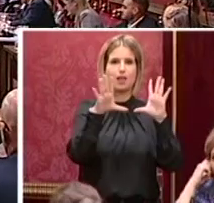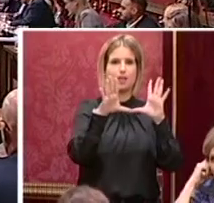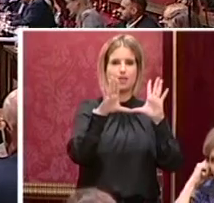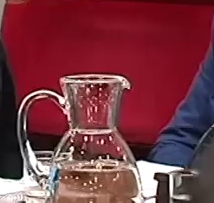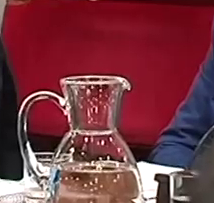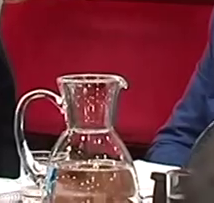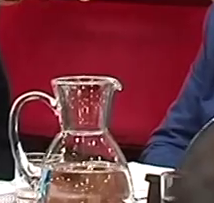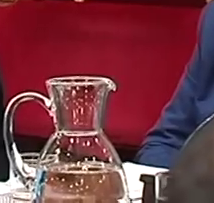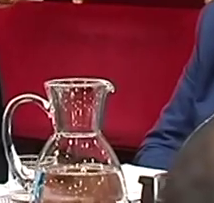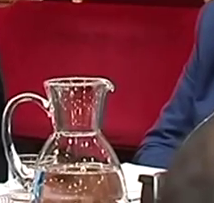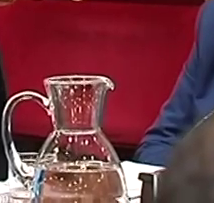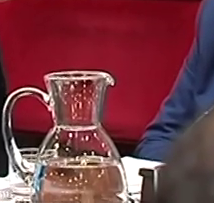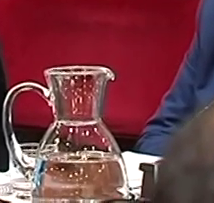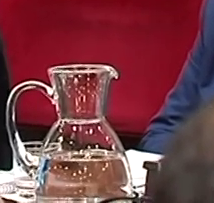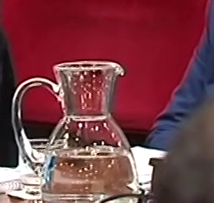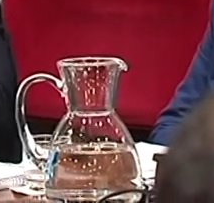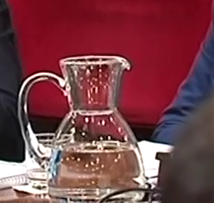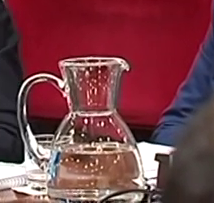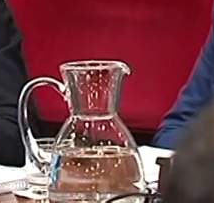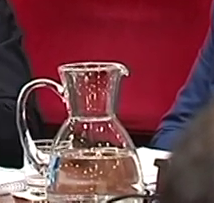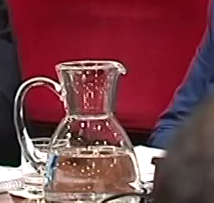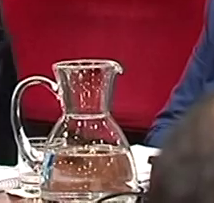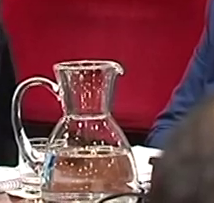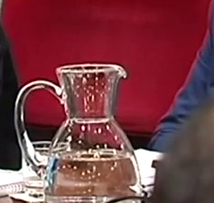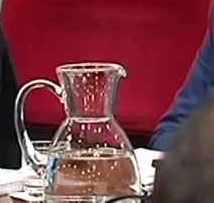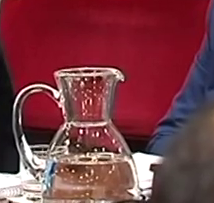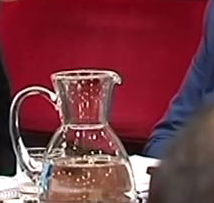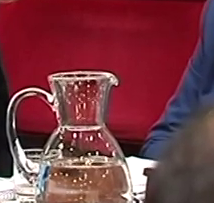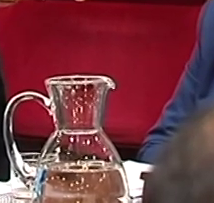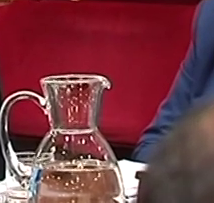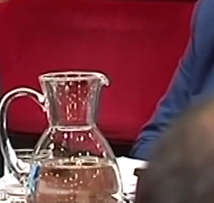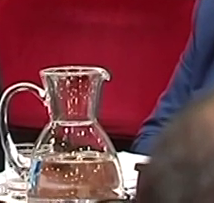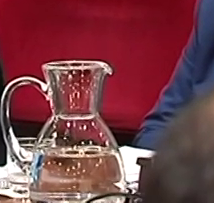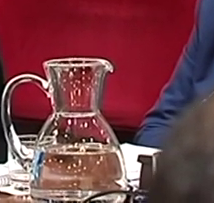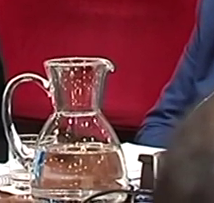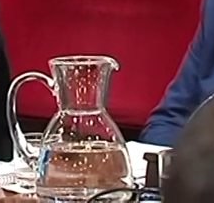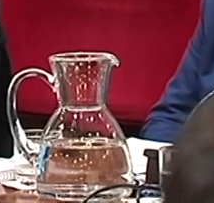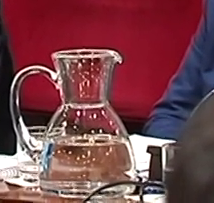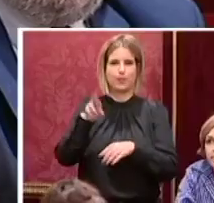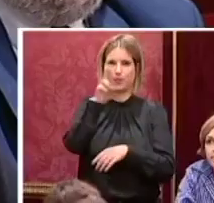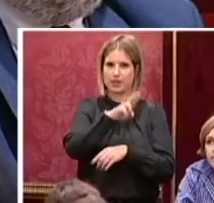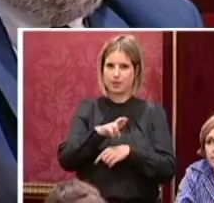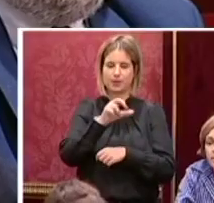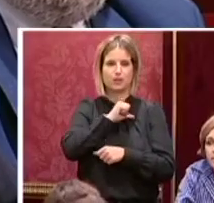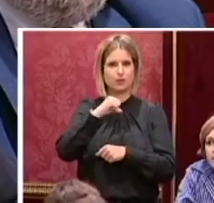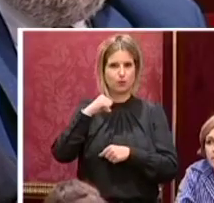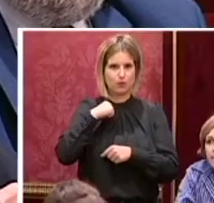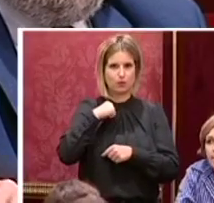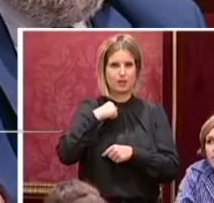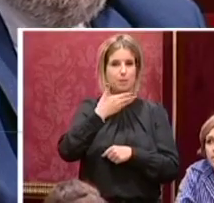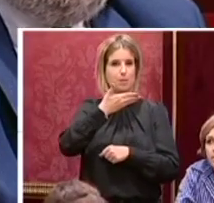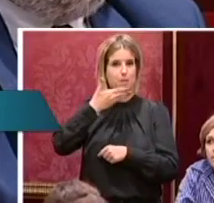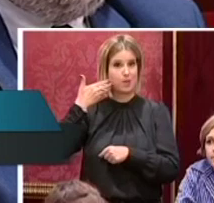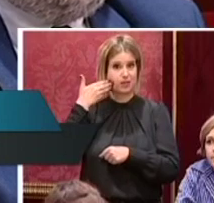la Junta de Andalucía que dé marcha atrás en la decisión de desmantelar la Escuela Andaluza de Salud Pública, han expuesto. La autonomía y el